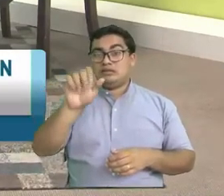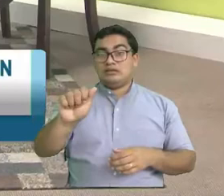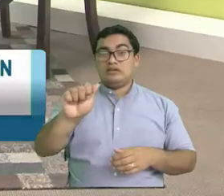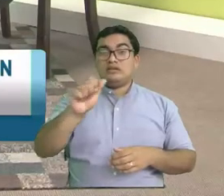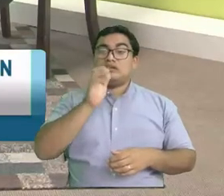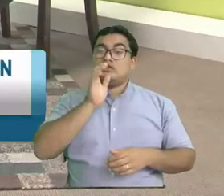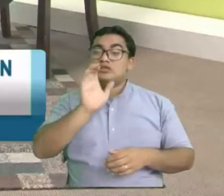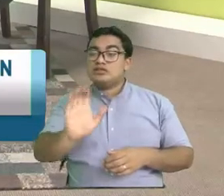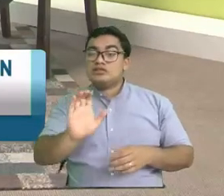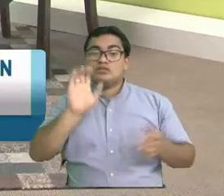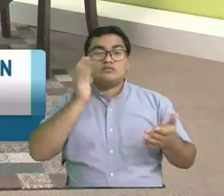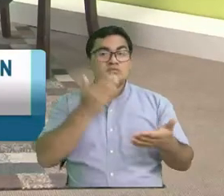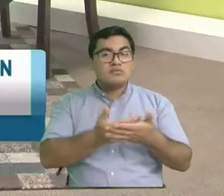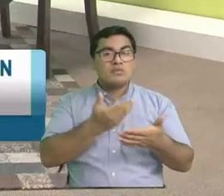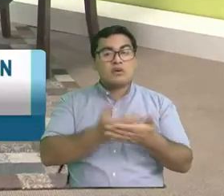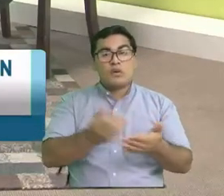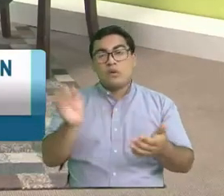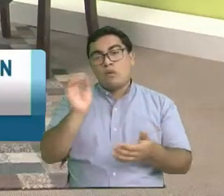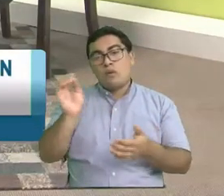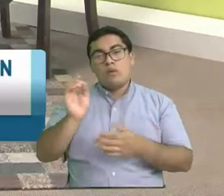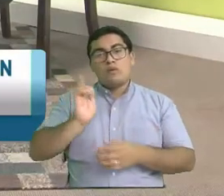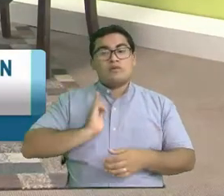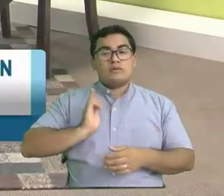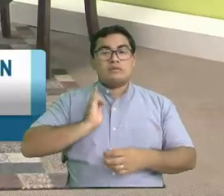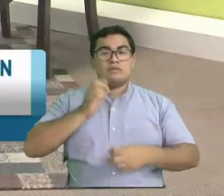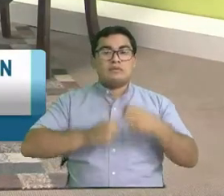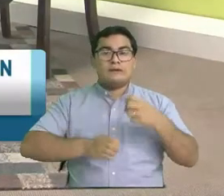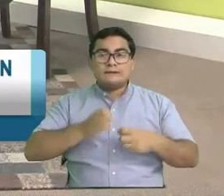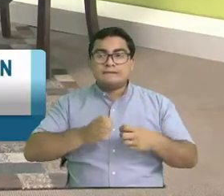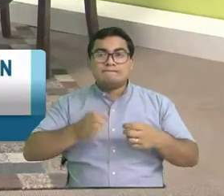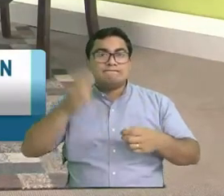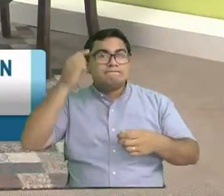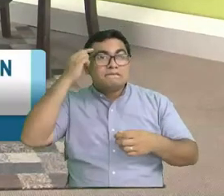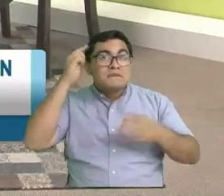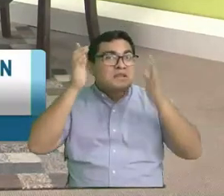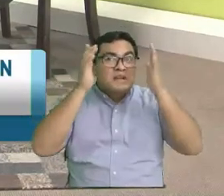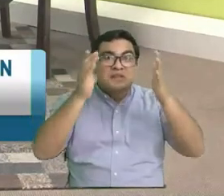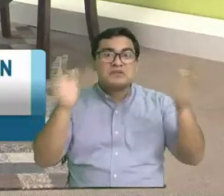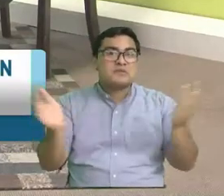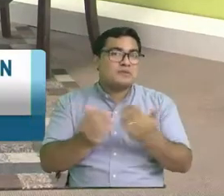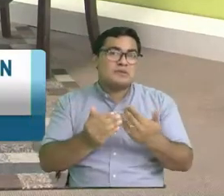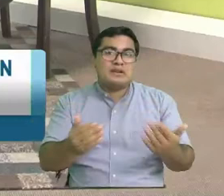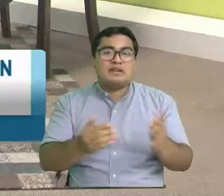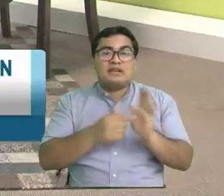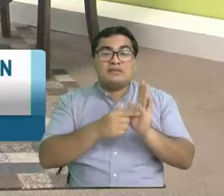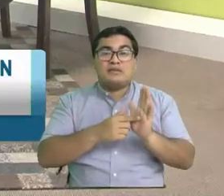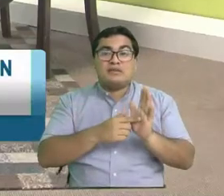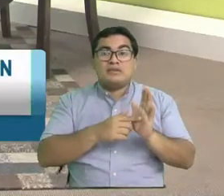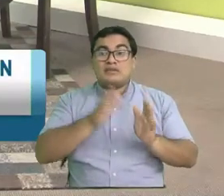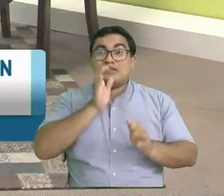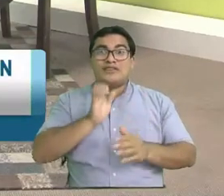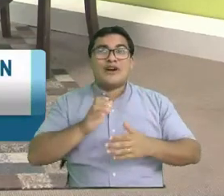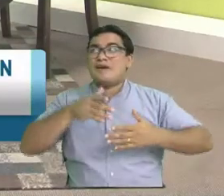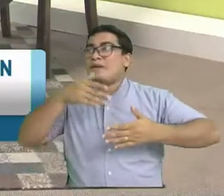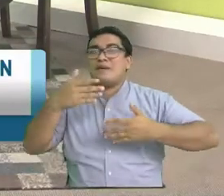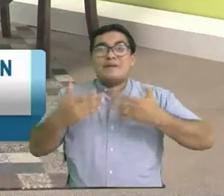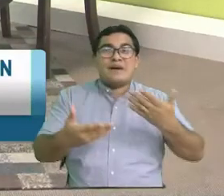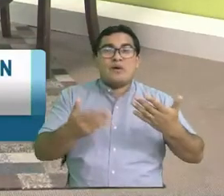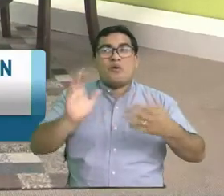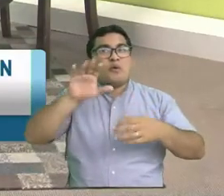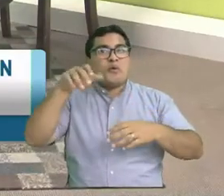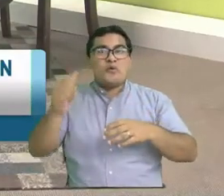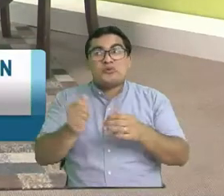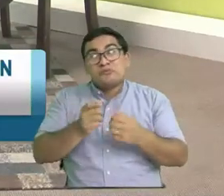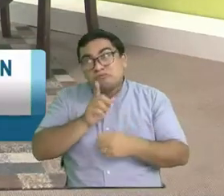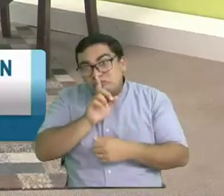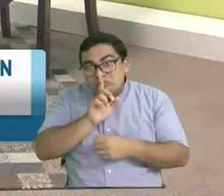que tienen problemas para concentrarse en realizar ciertas actividades. Son tímidos. Hay niños que son introvertidos y hay niños que son